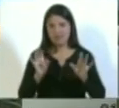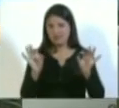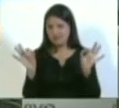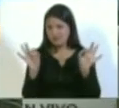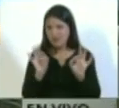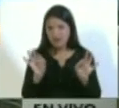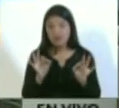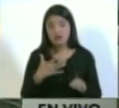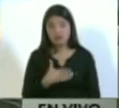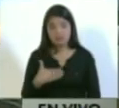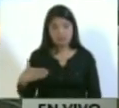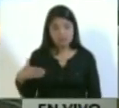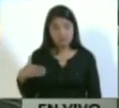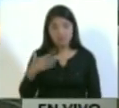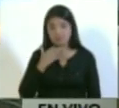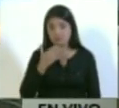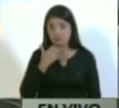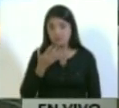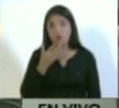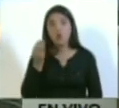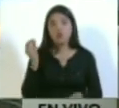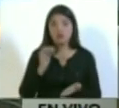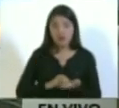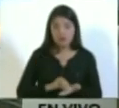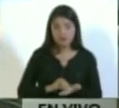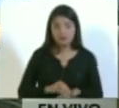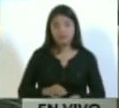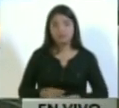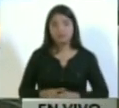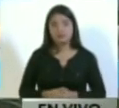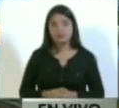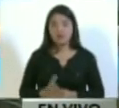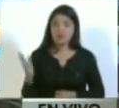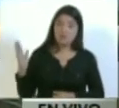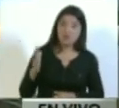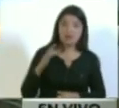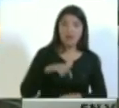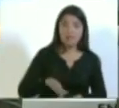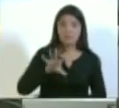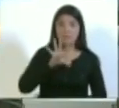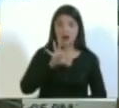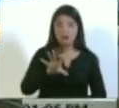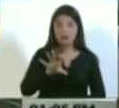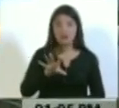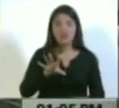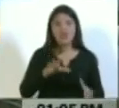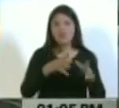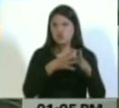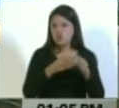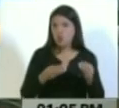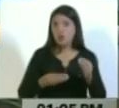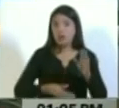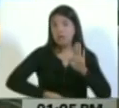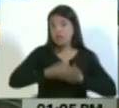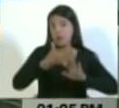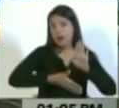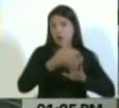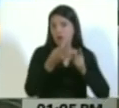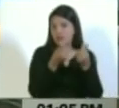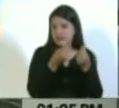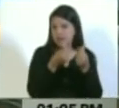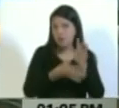concepto, quiera retornar al país todo el dinero que se llevaron,